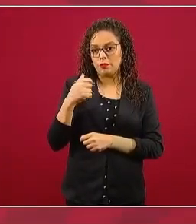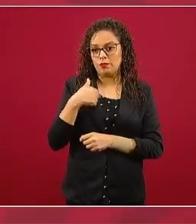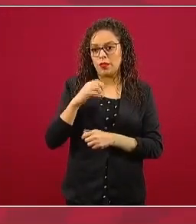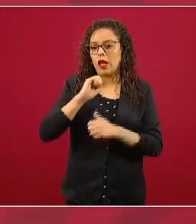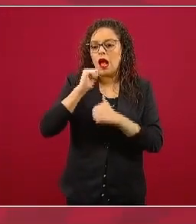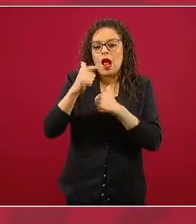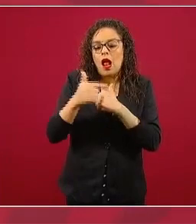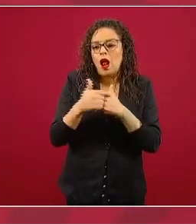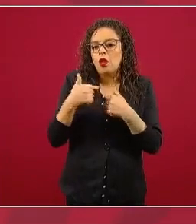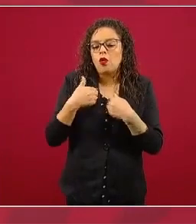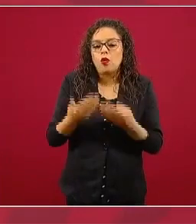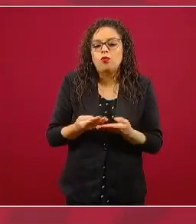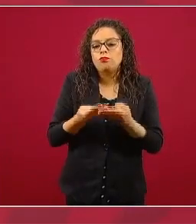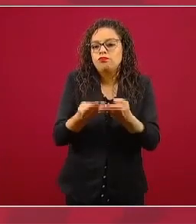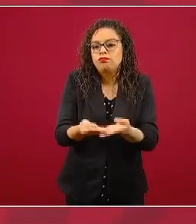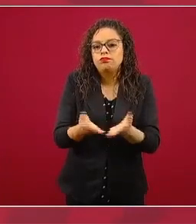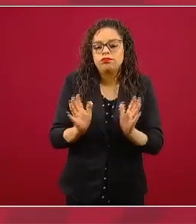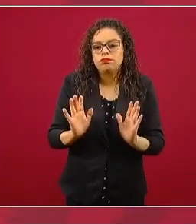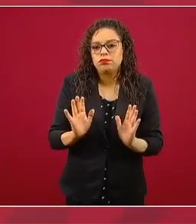ya sea